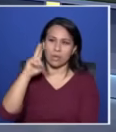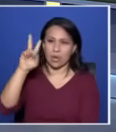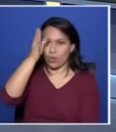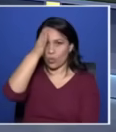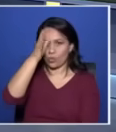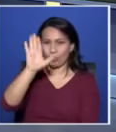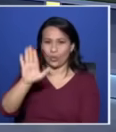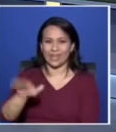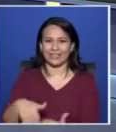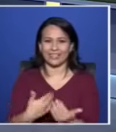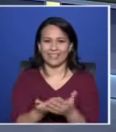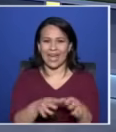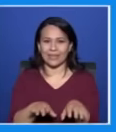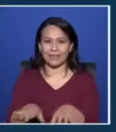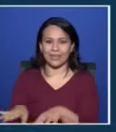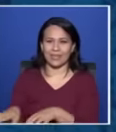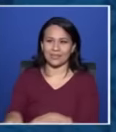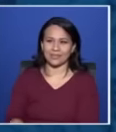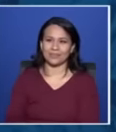Agenda Cultural.